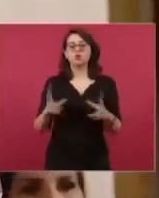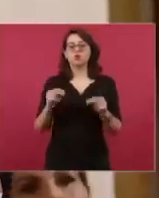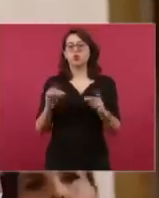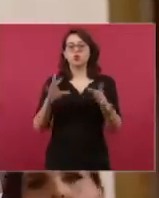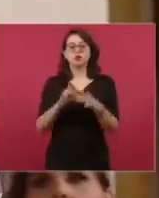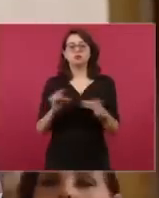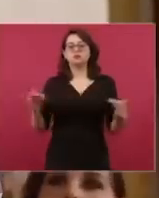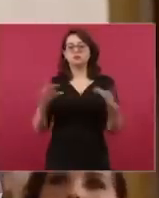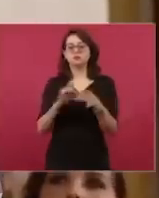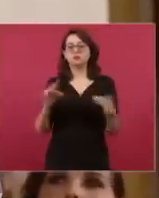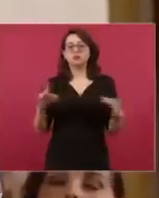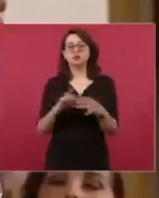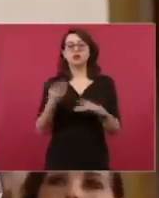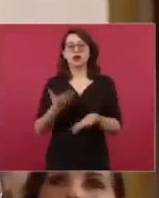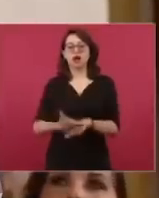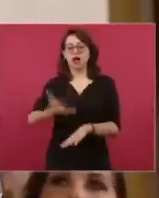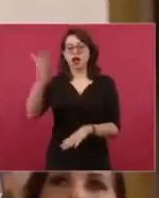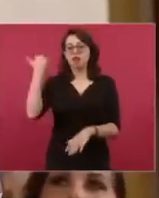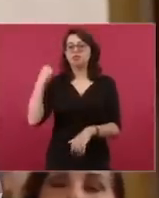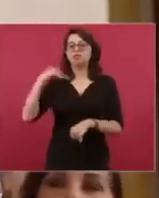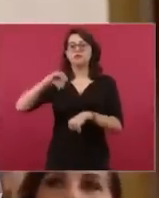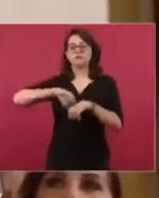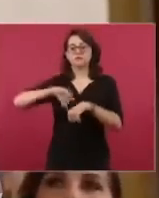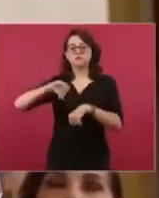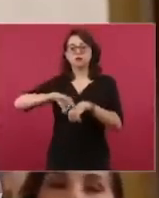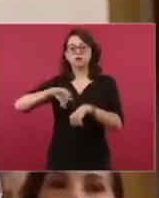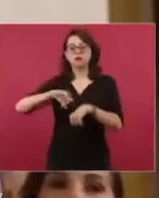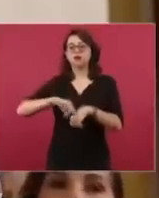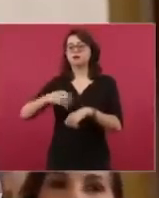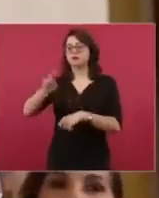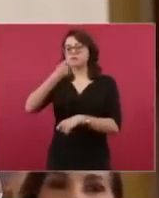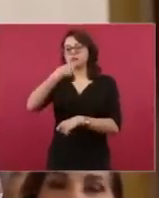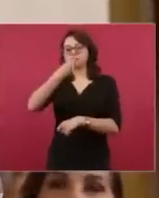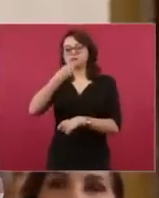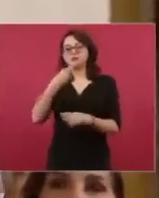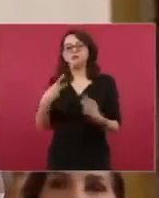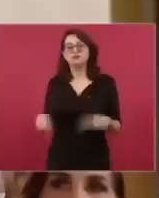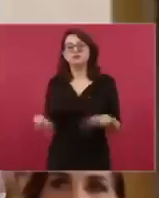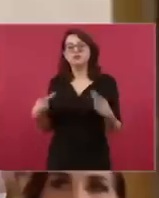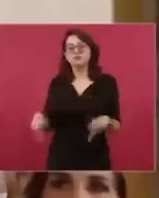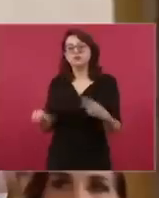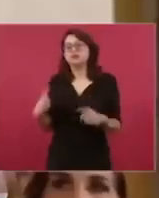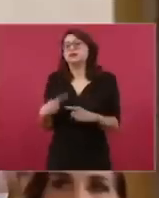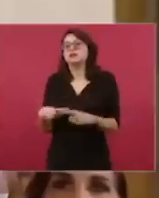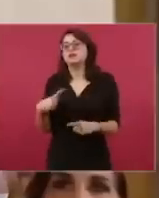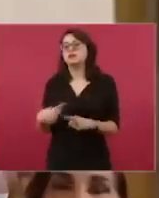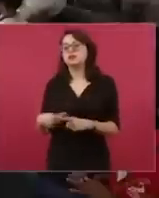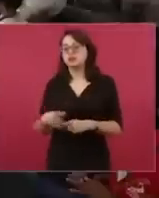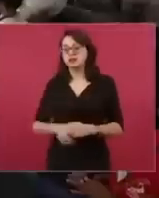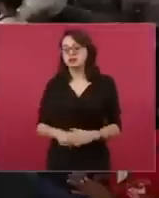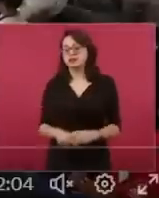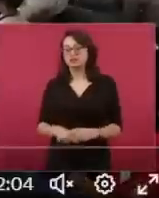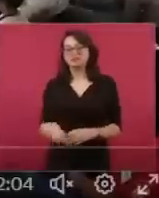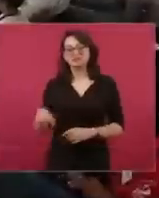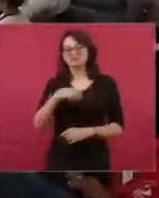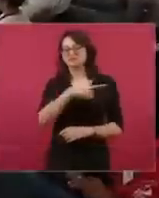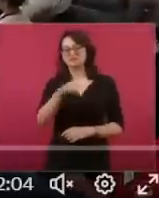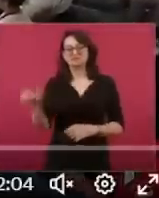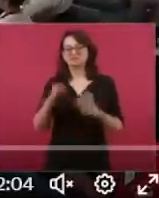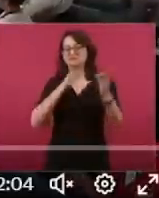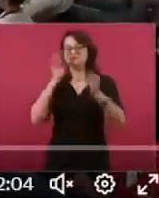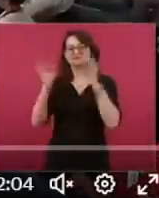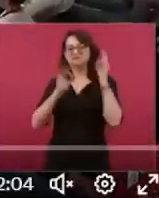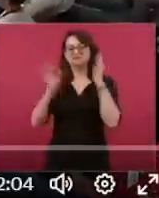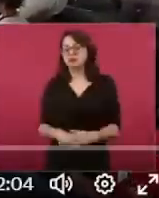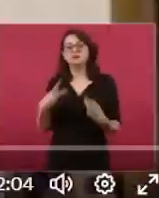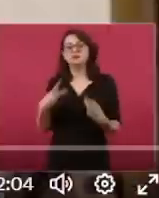cuentos. Y ahora veamos por qué le tienen coraje, por qué odian al presidente de la República. Miren,